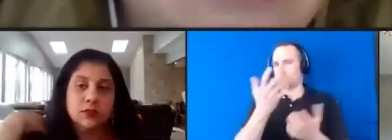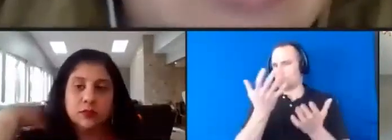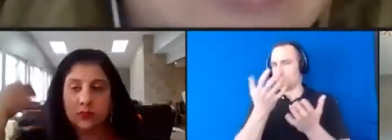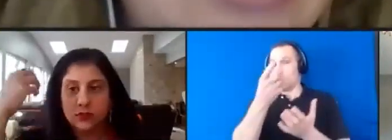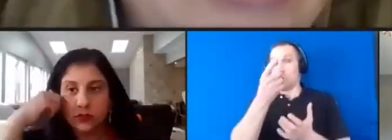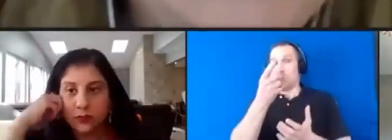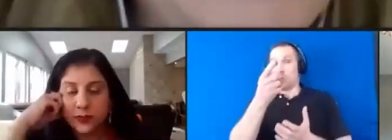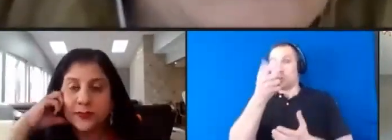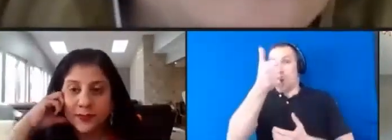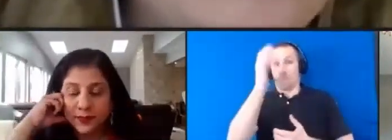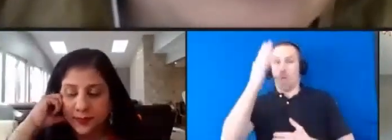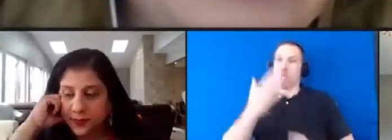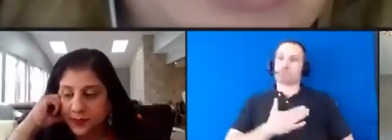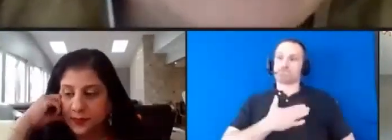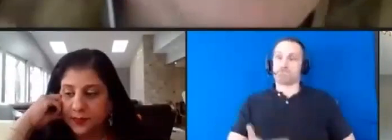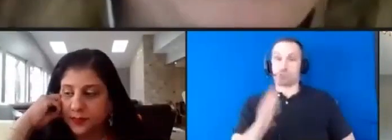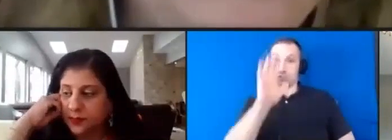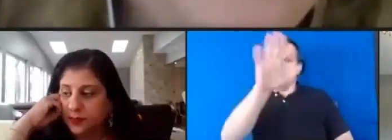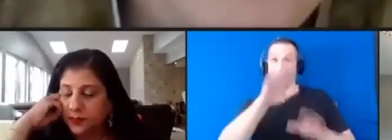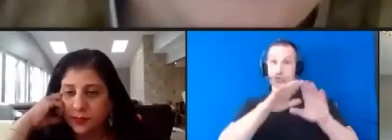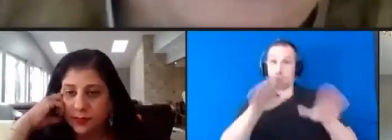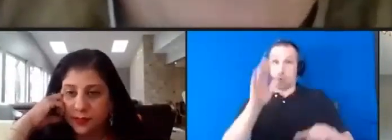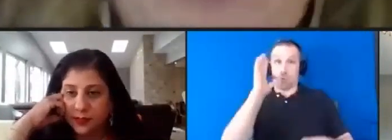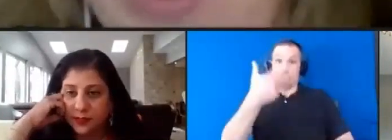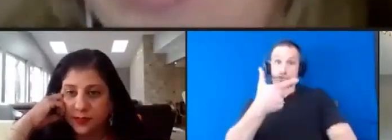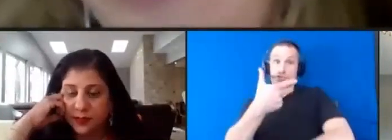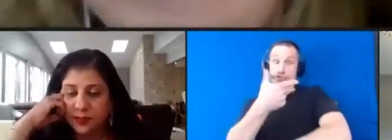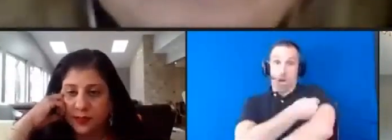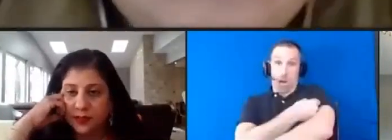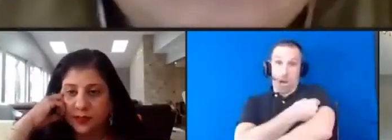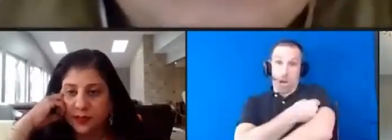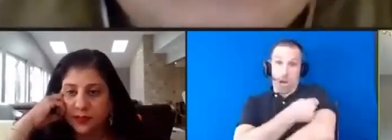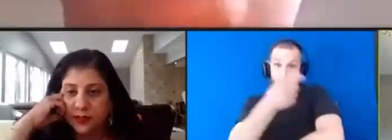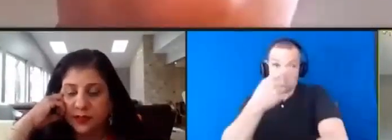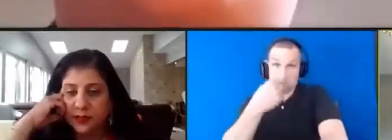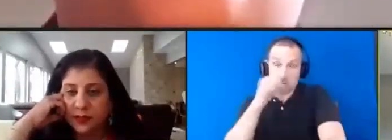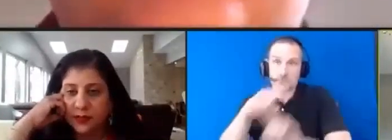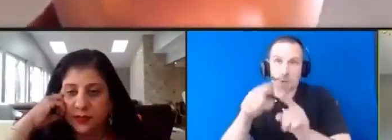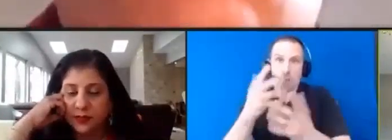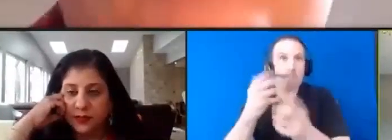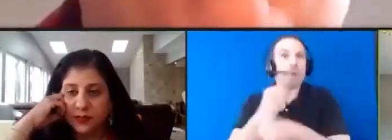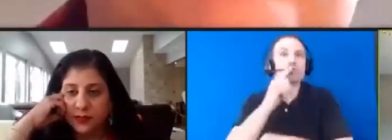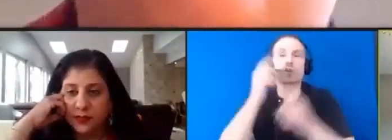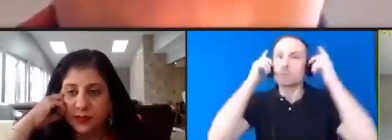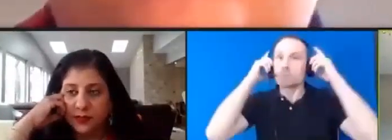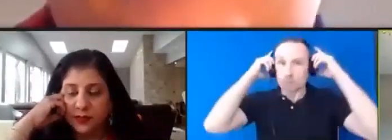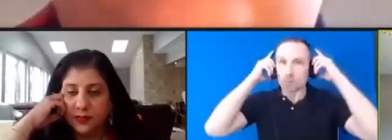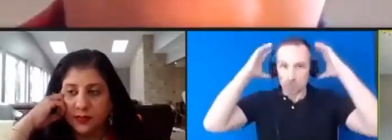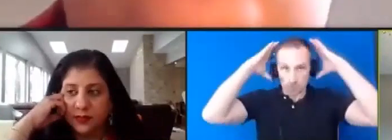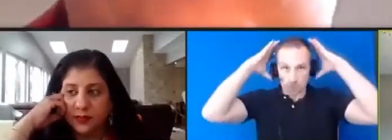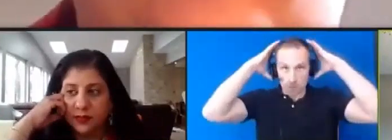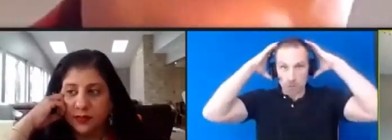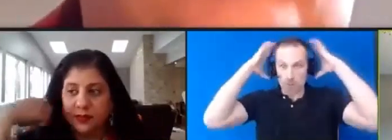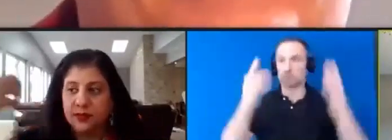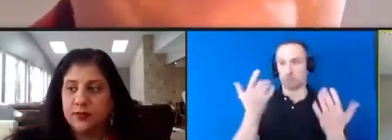gasto que se debe de hacer bueno el doctor cunningham he escuchado que usted ha dicho quiero rentar y reiteraron